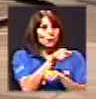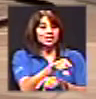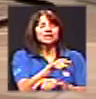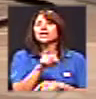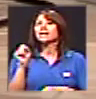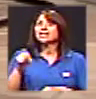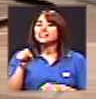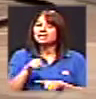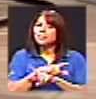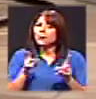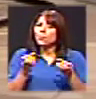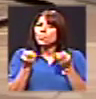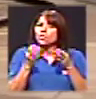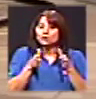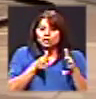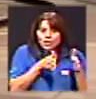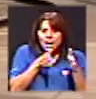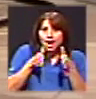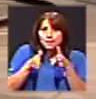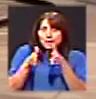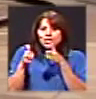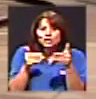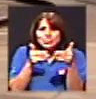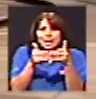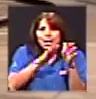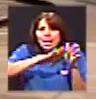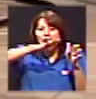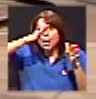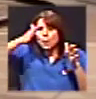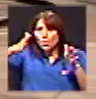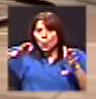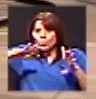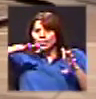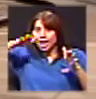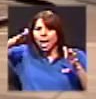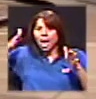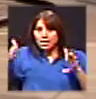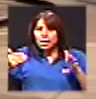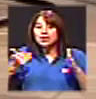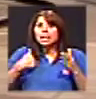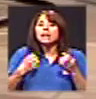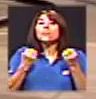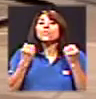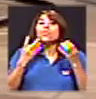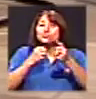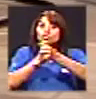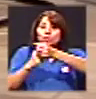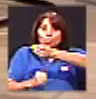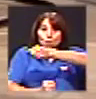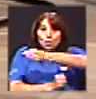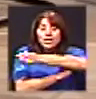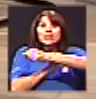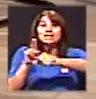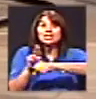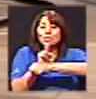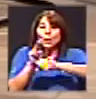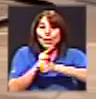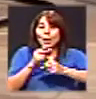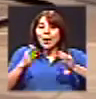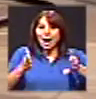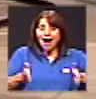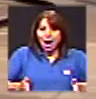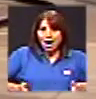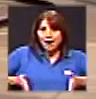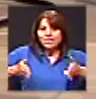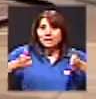montañosas y por las zonas más semirurales de la provincia, tienen muchos puentes de carreta todavía. Es decir, puentes de estos donde hay que